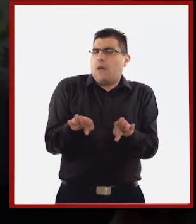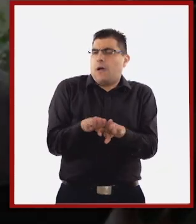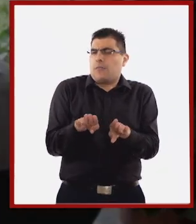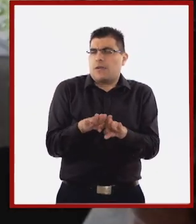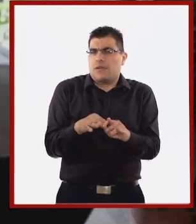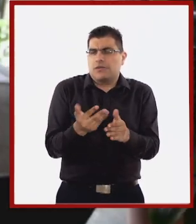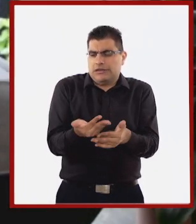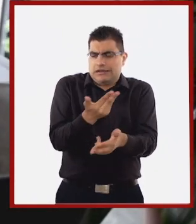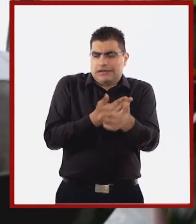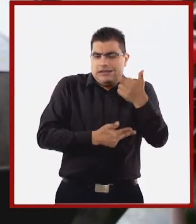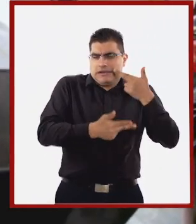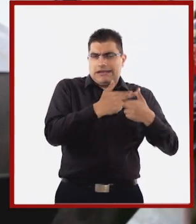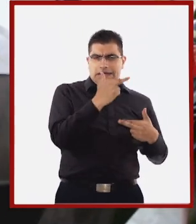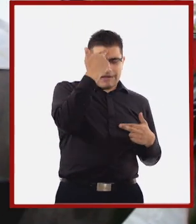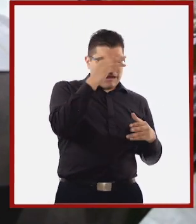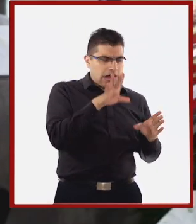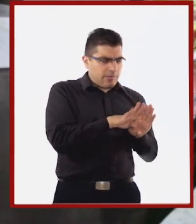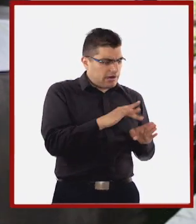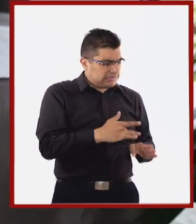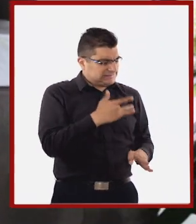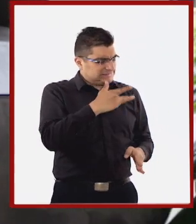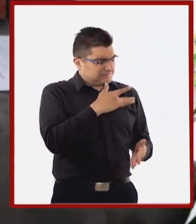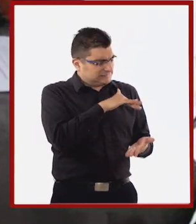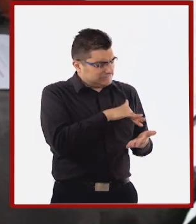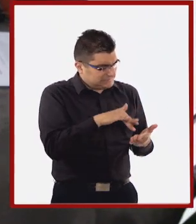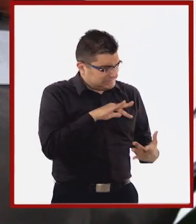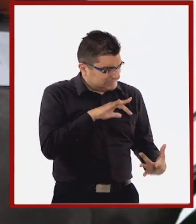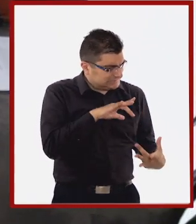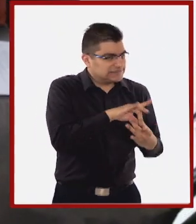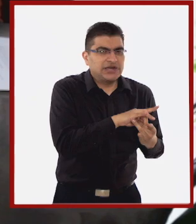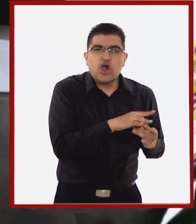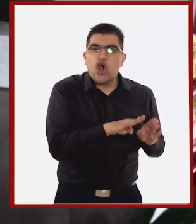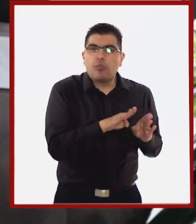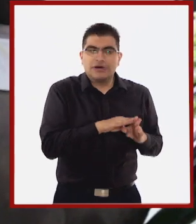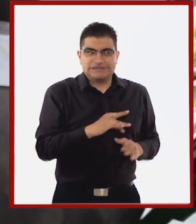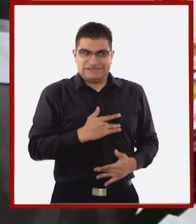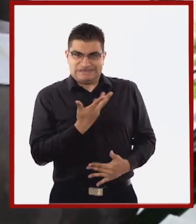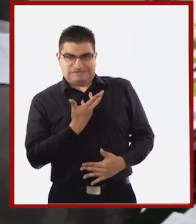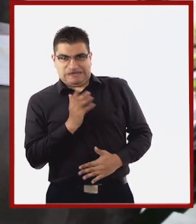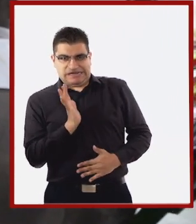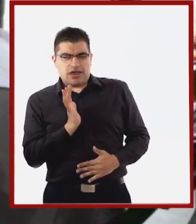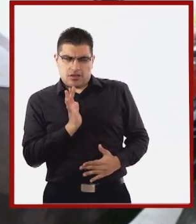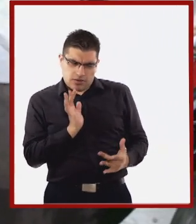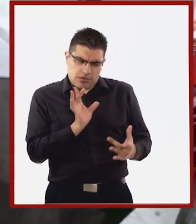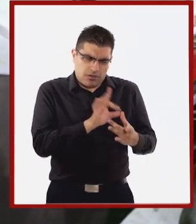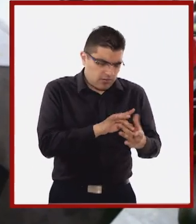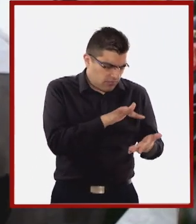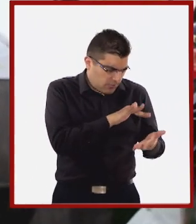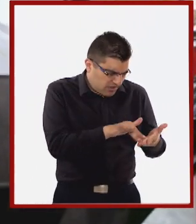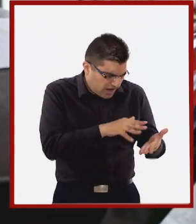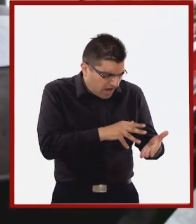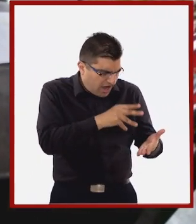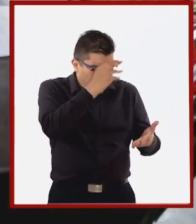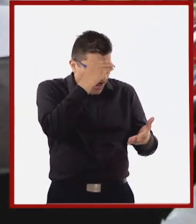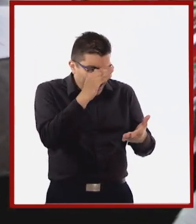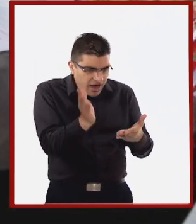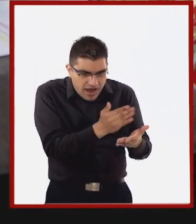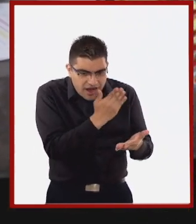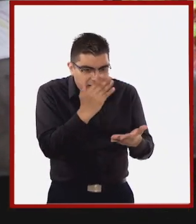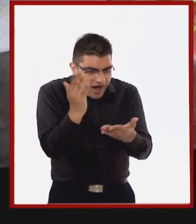los orígenes de este tipo de expresiones y de disciplinas? Perderles el miedo no solamente a la hora de consumirlos,